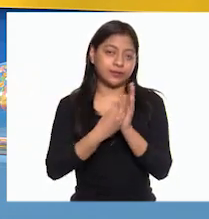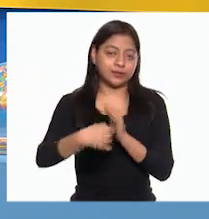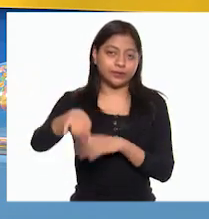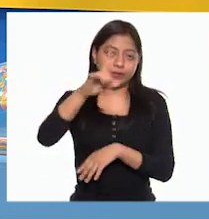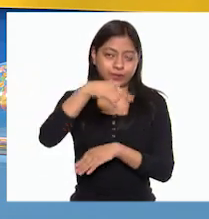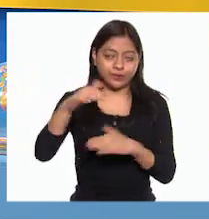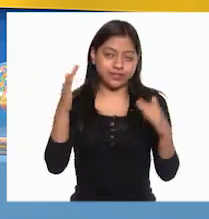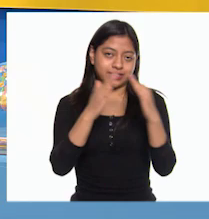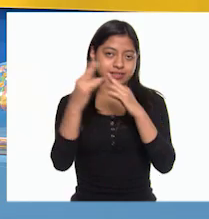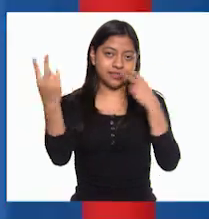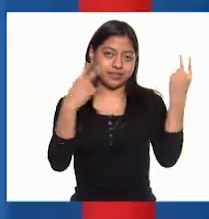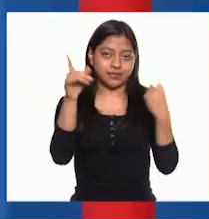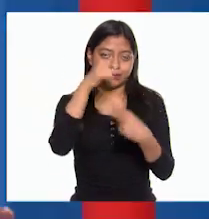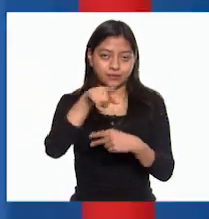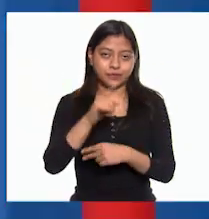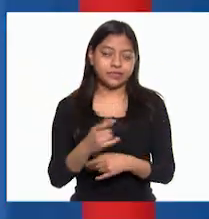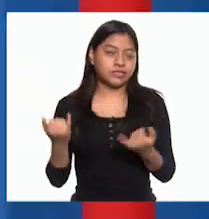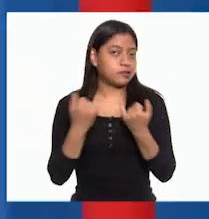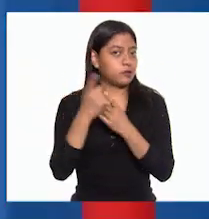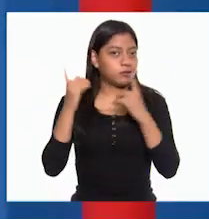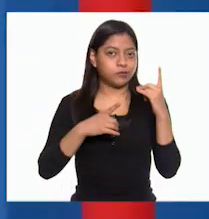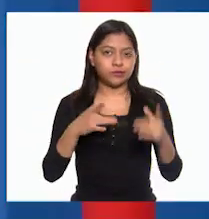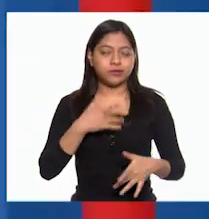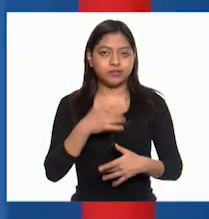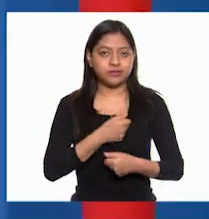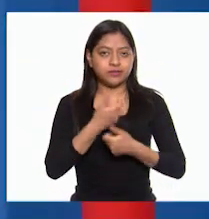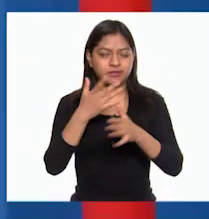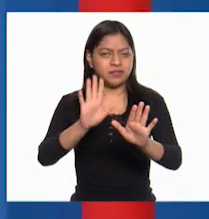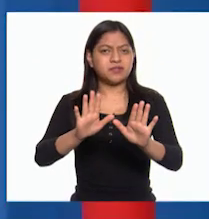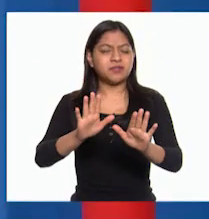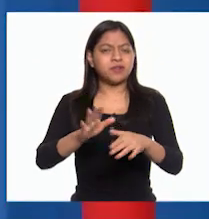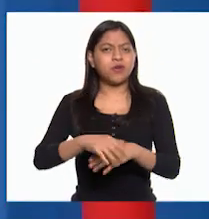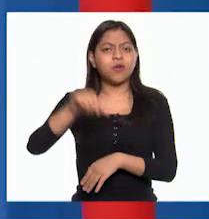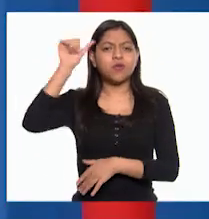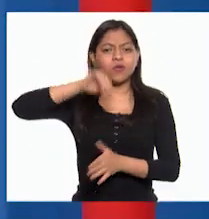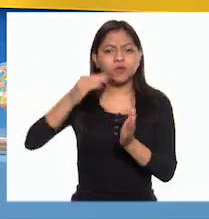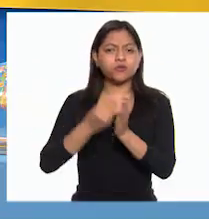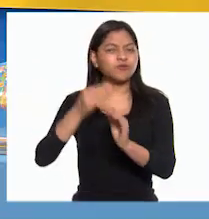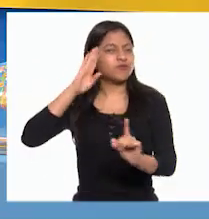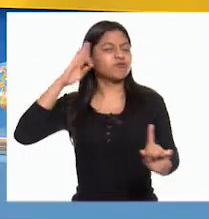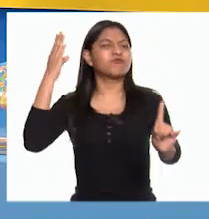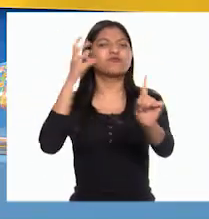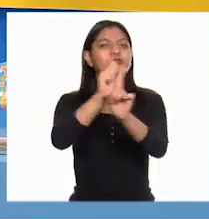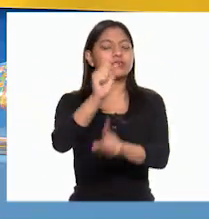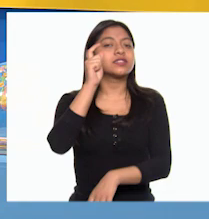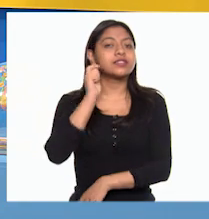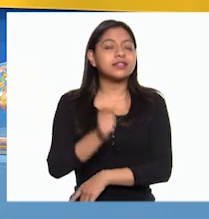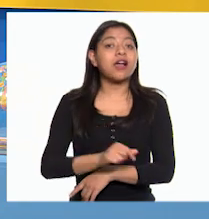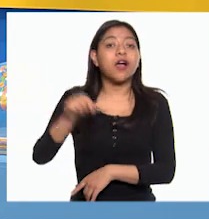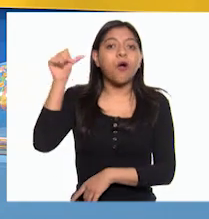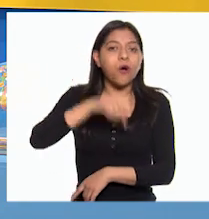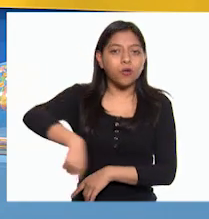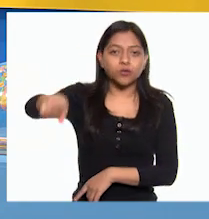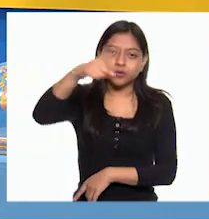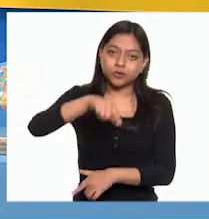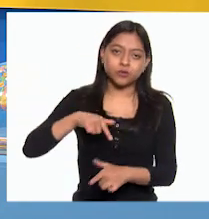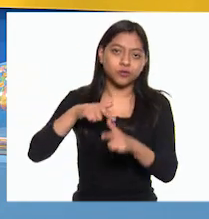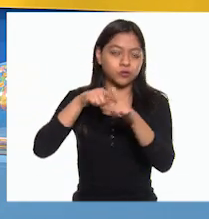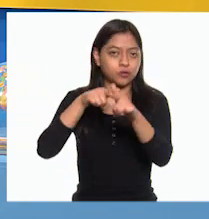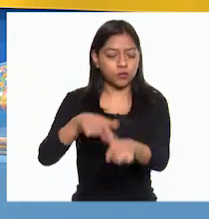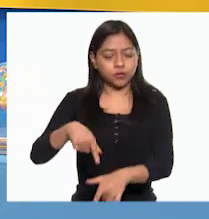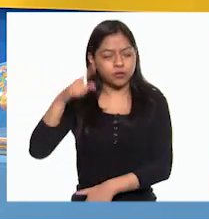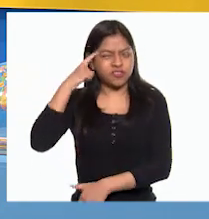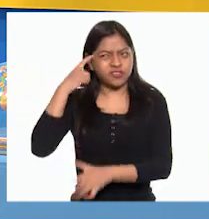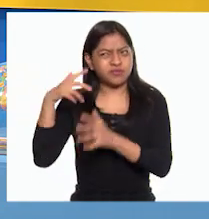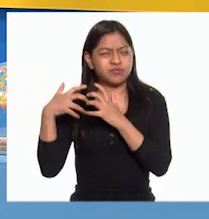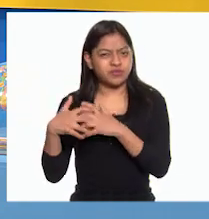en sus casas. Y a todo esto, ¿cuál es el propósito de la sesión de hoy, Gaby? Bien, pues continuaremos reflexionando en torno a la